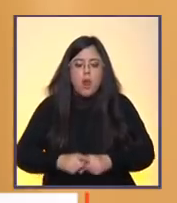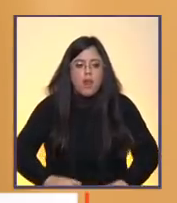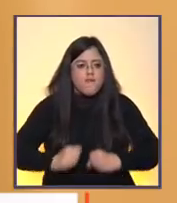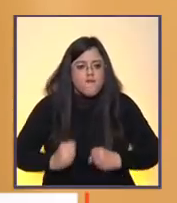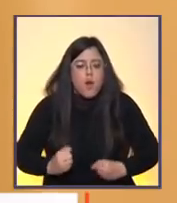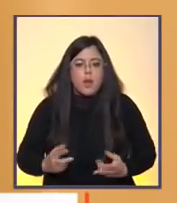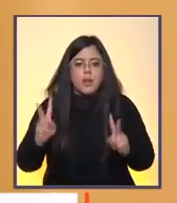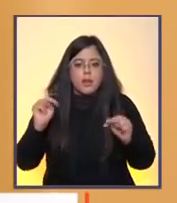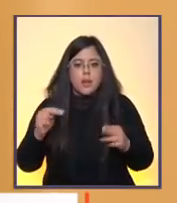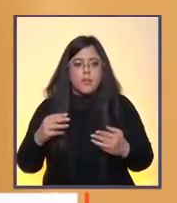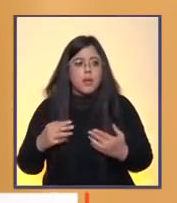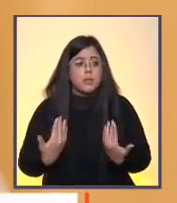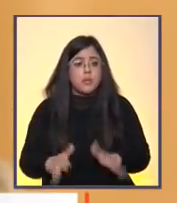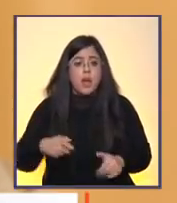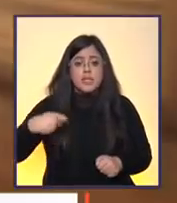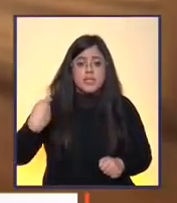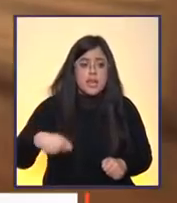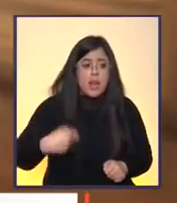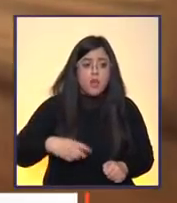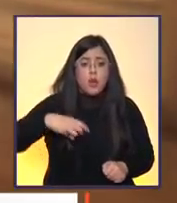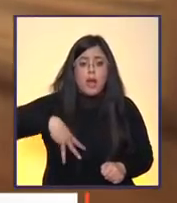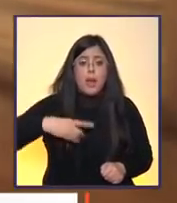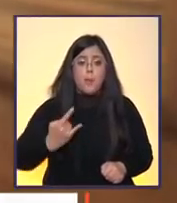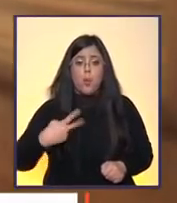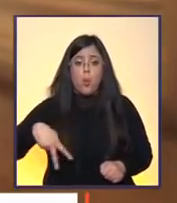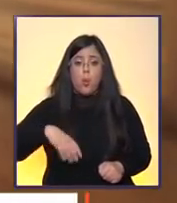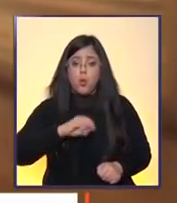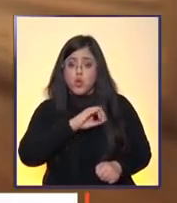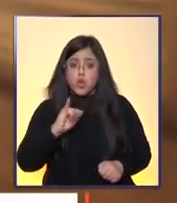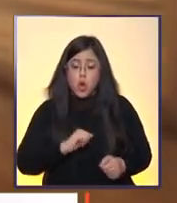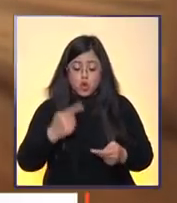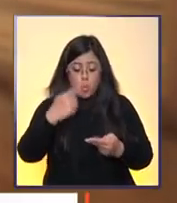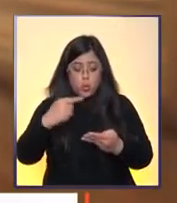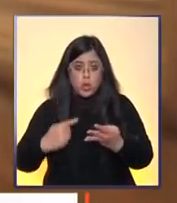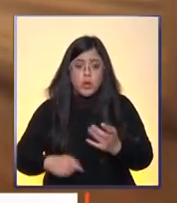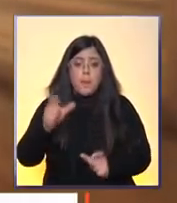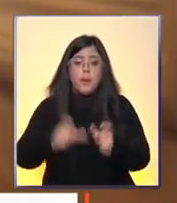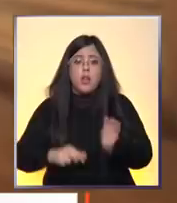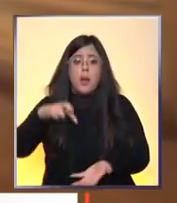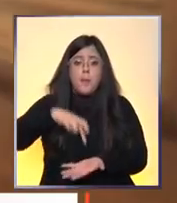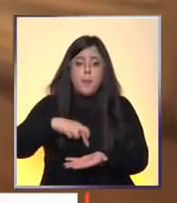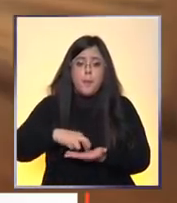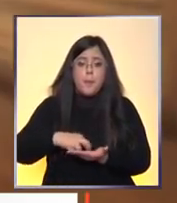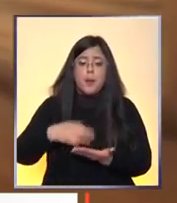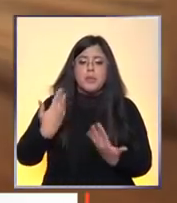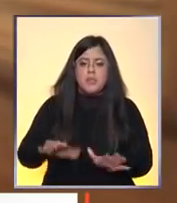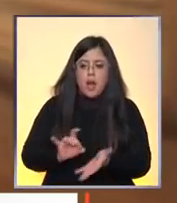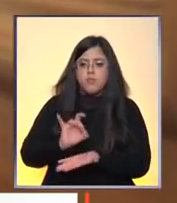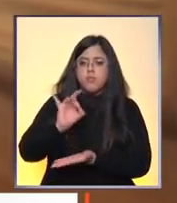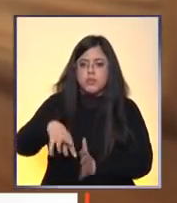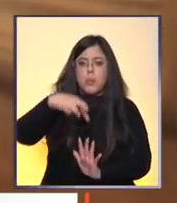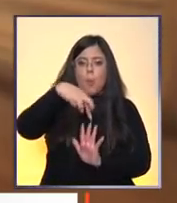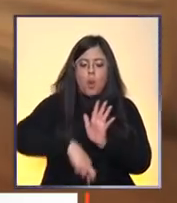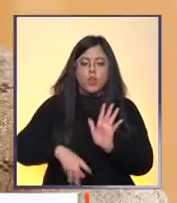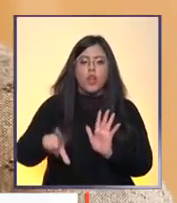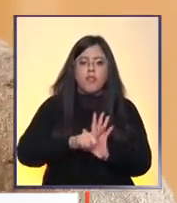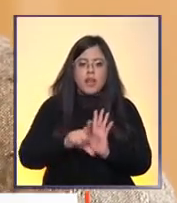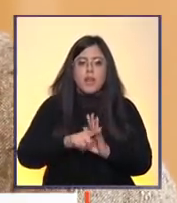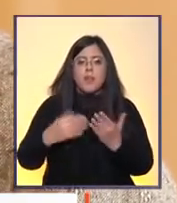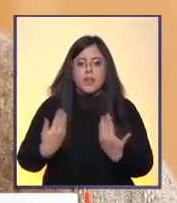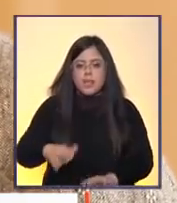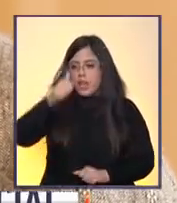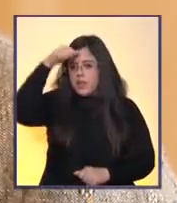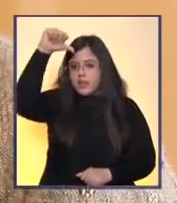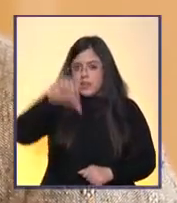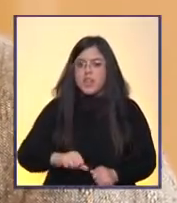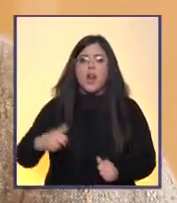Muñoz, junto a otros parlamentarios, ingresó un proyecto que pretende sancionar estos actos. Estamos en una situación que